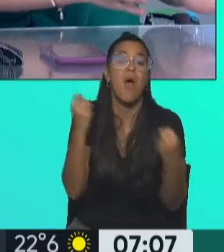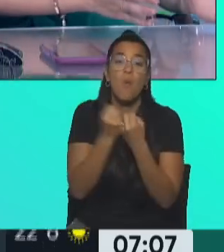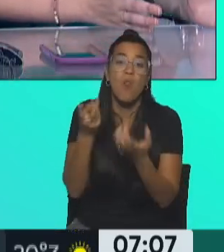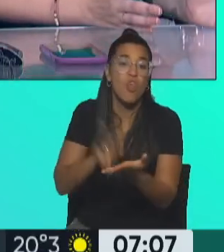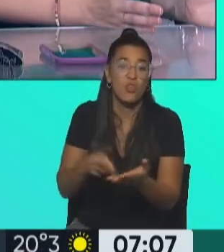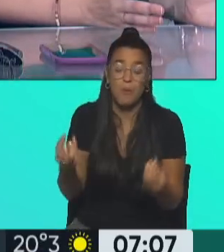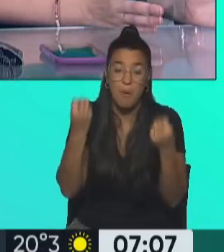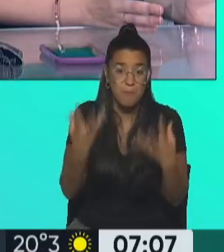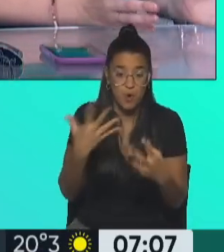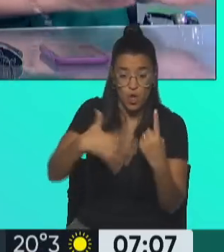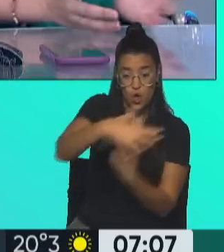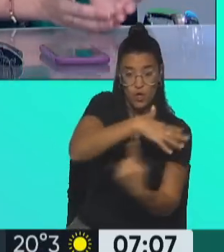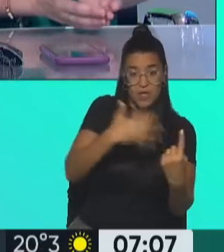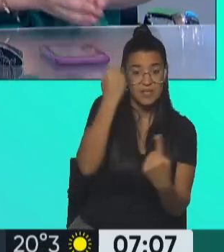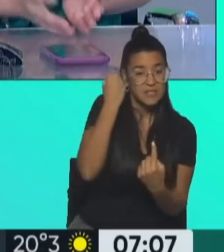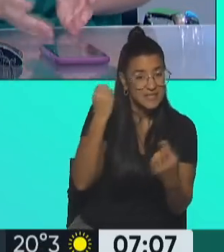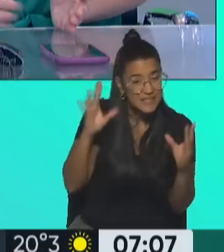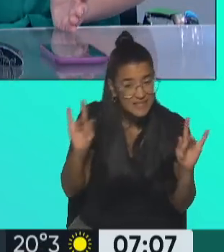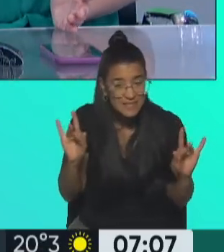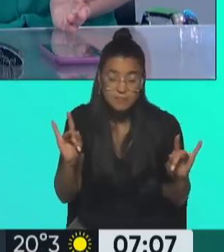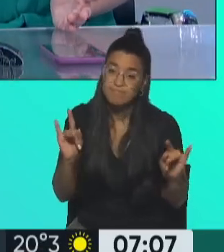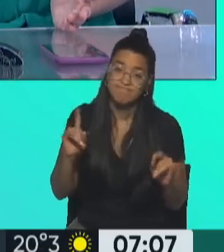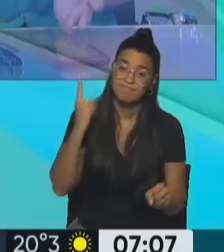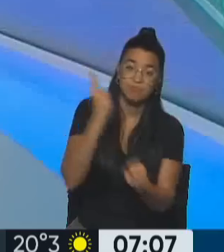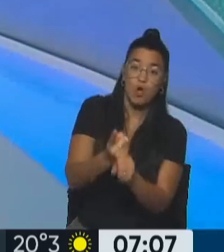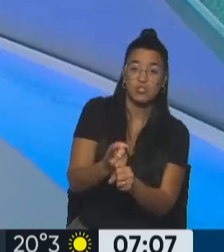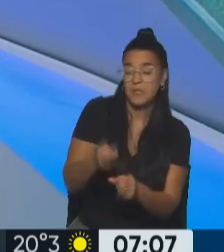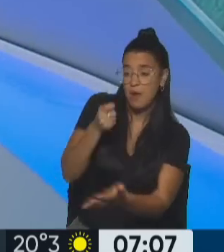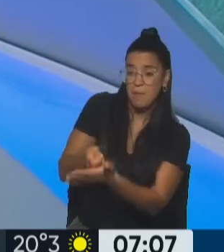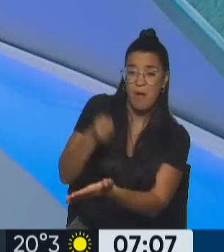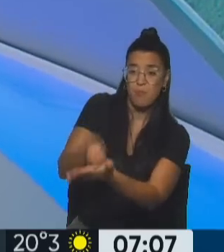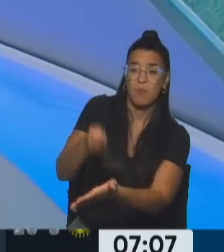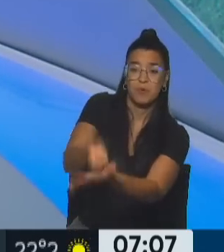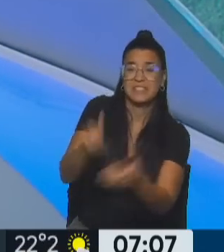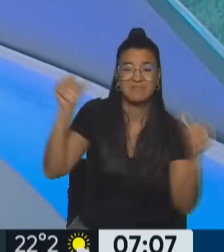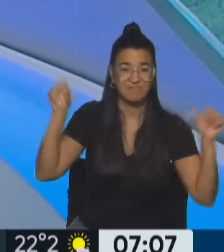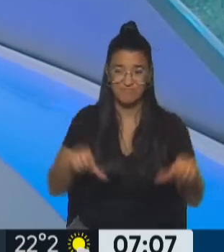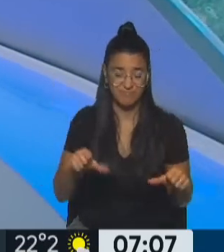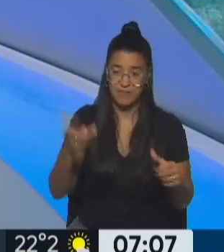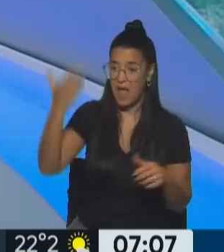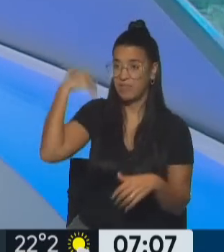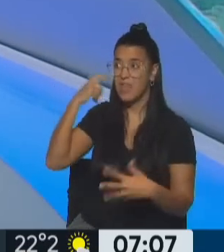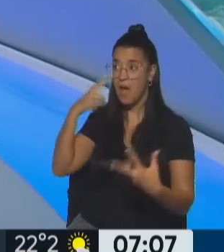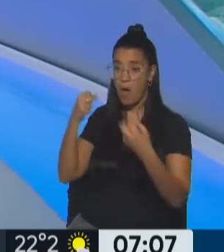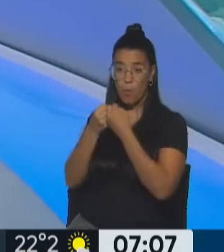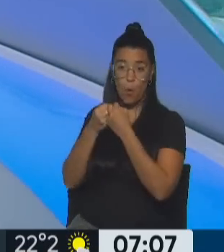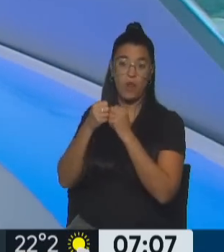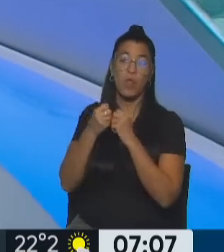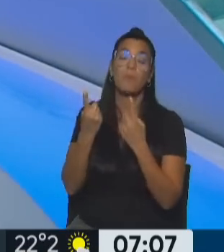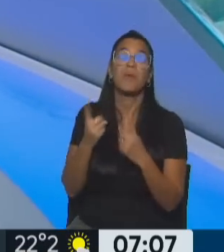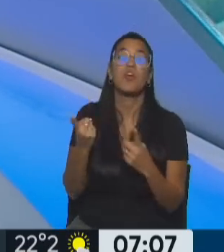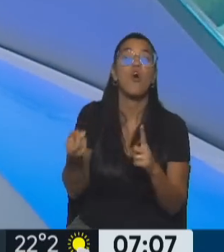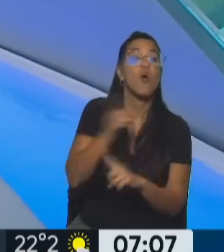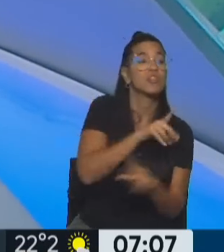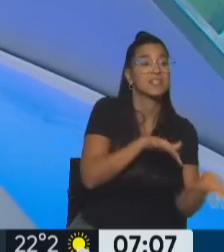con un contexto económico tan adverso naturalmente es imposible cumplir las metas que se habían pactado proyectando otro escenario